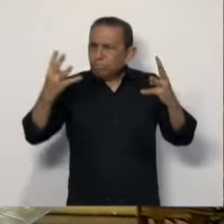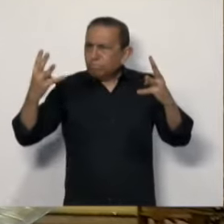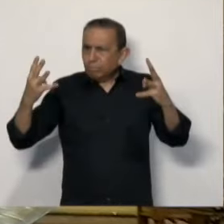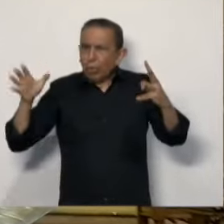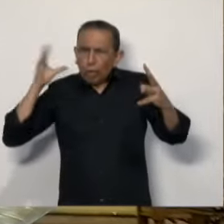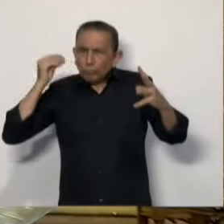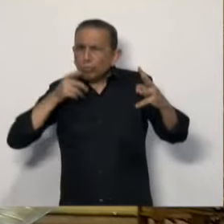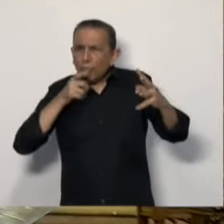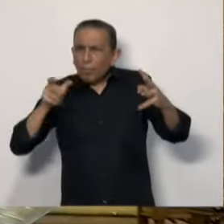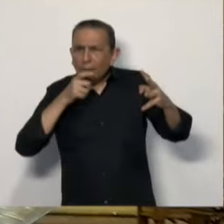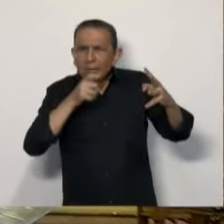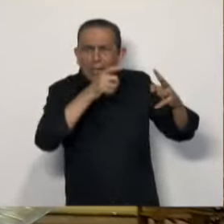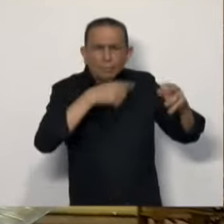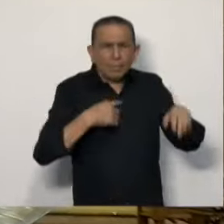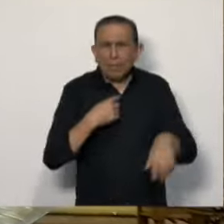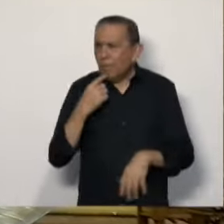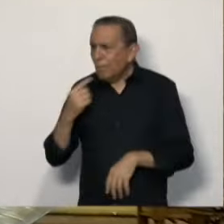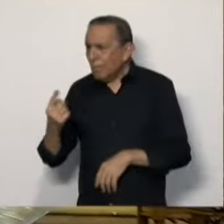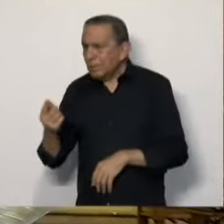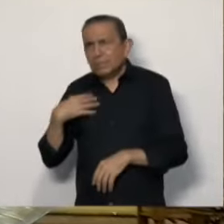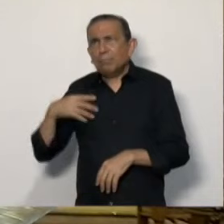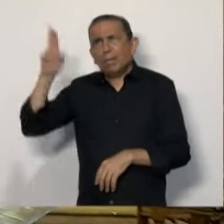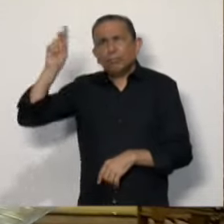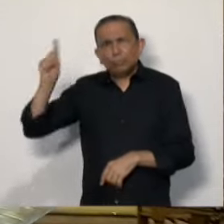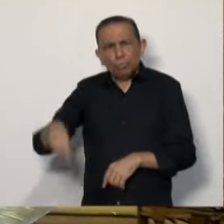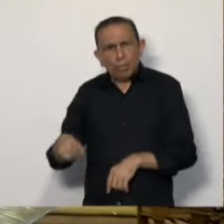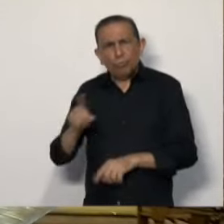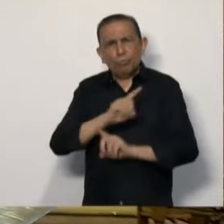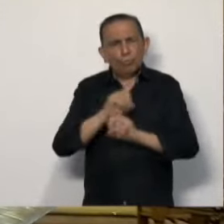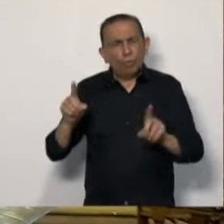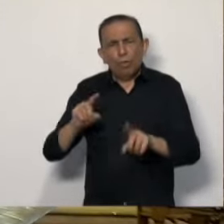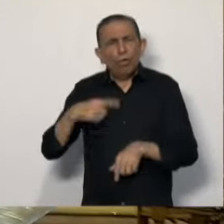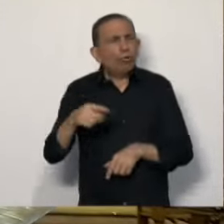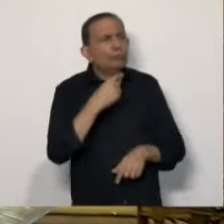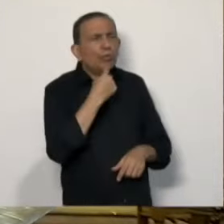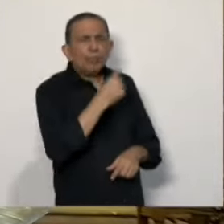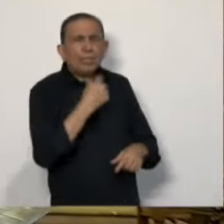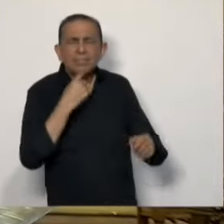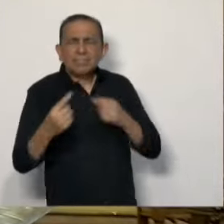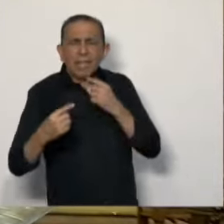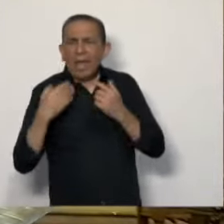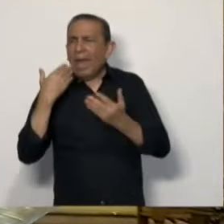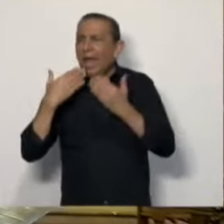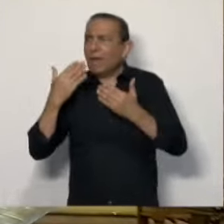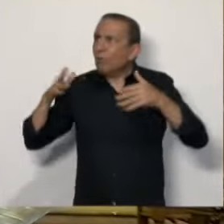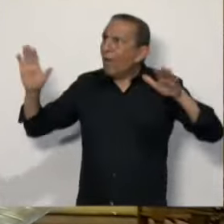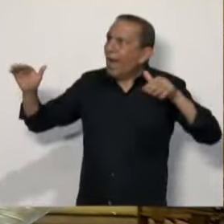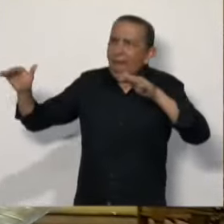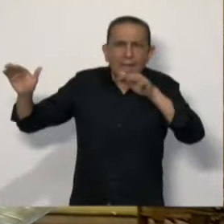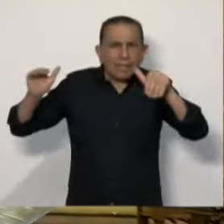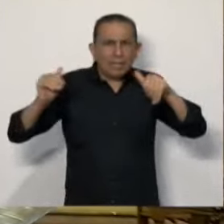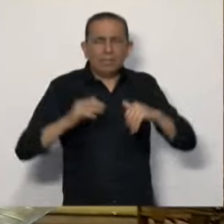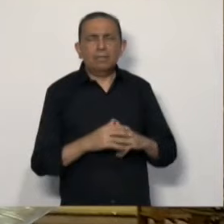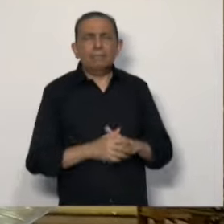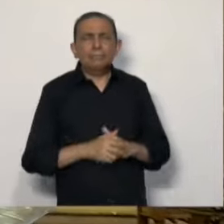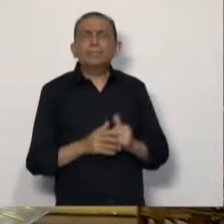palabras pensaba que era un trueno. Otros decían: «Le ha hablado un ángel».